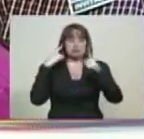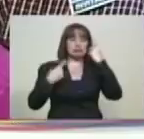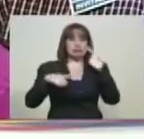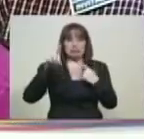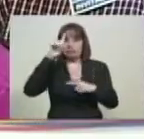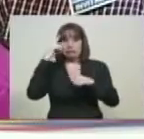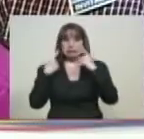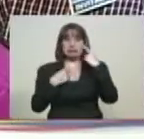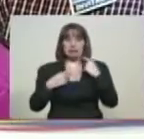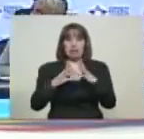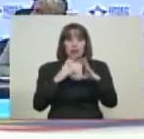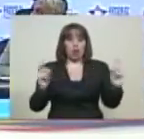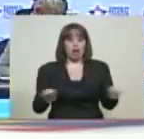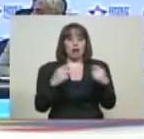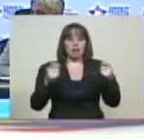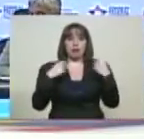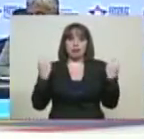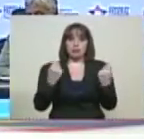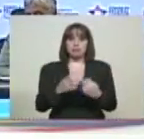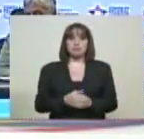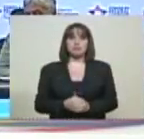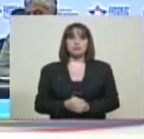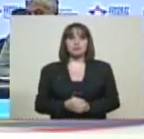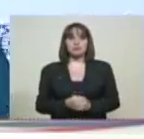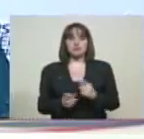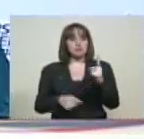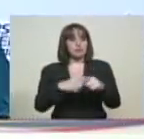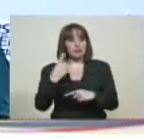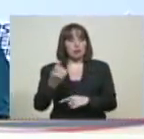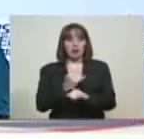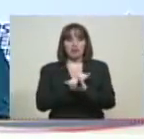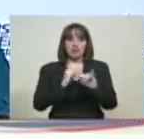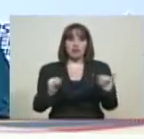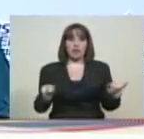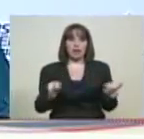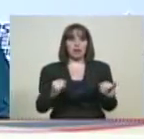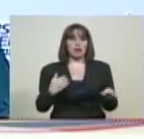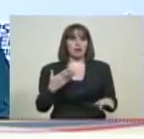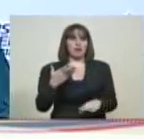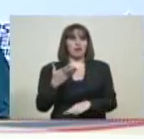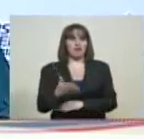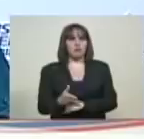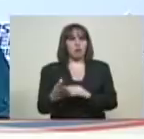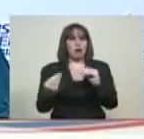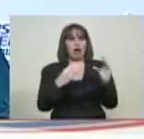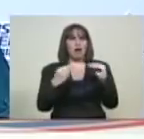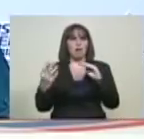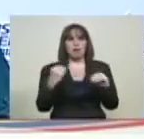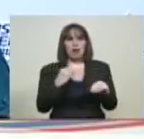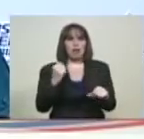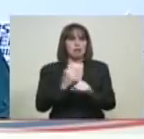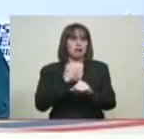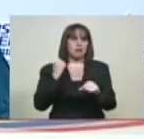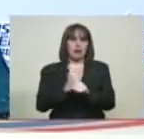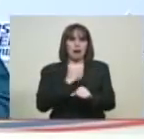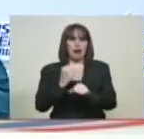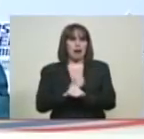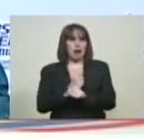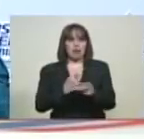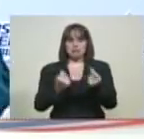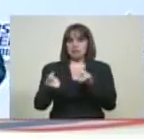que tuvimos en toda la campaña y luego de terminar el acto nos fuimos a conversar a trabajar aprobar recursos